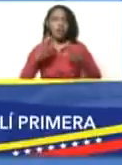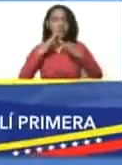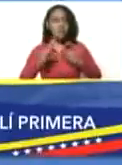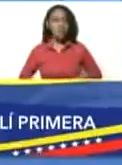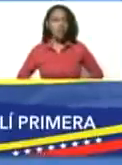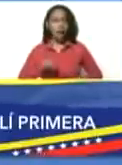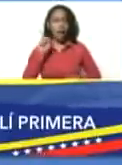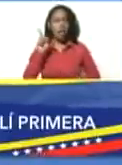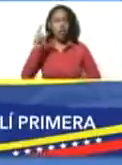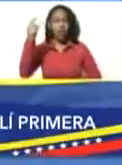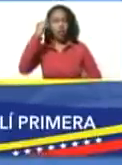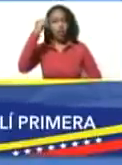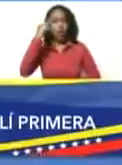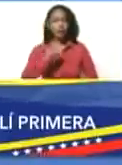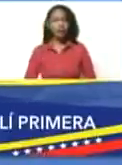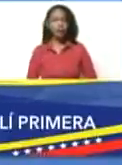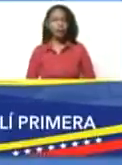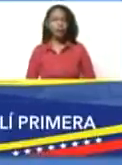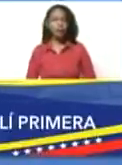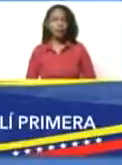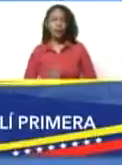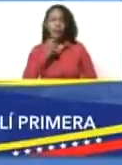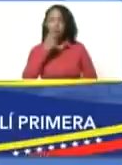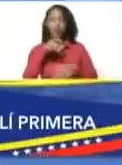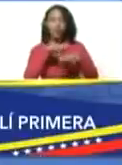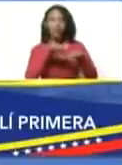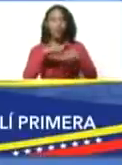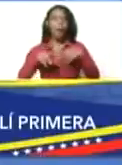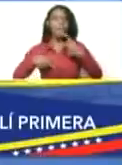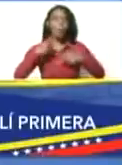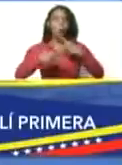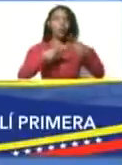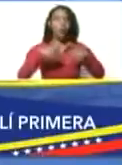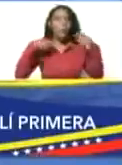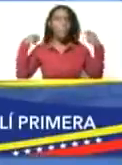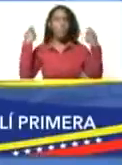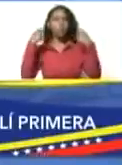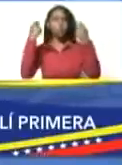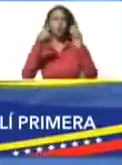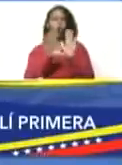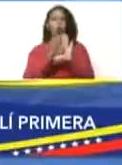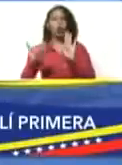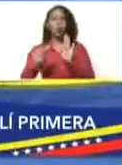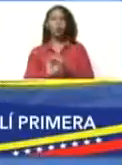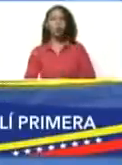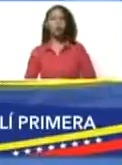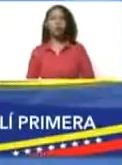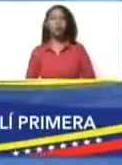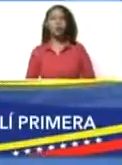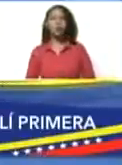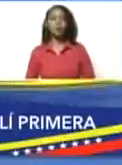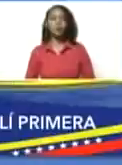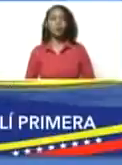físicamente en aquellos días hermosos del proceso popular constituyente.